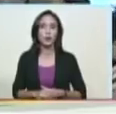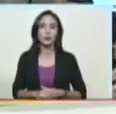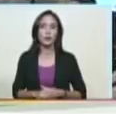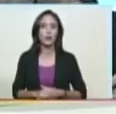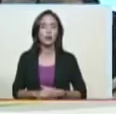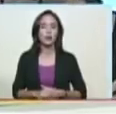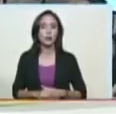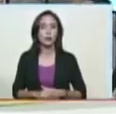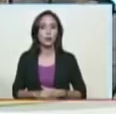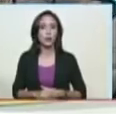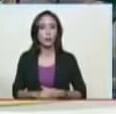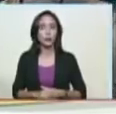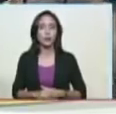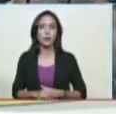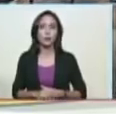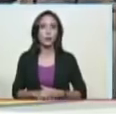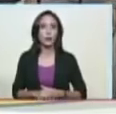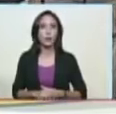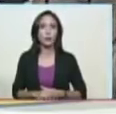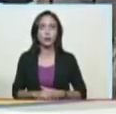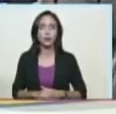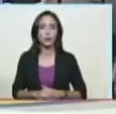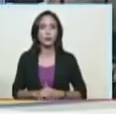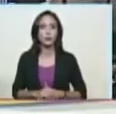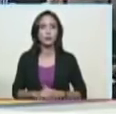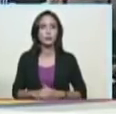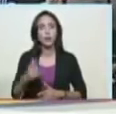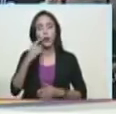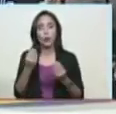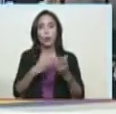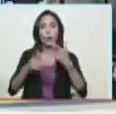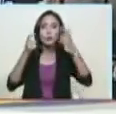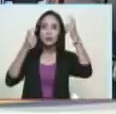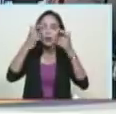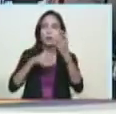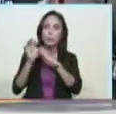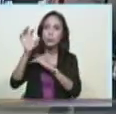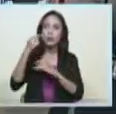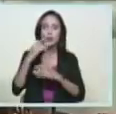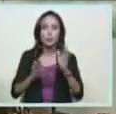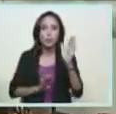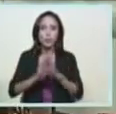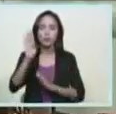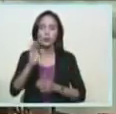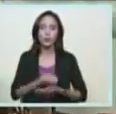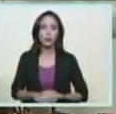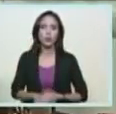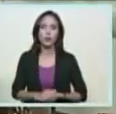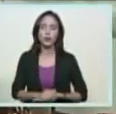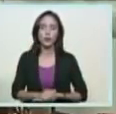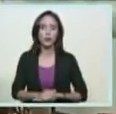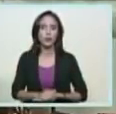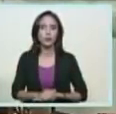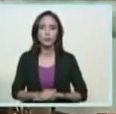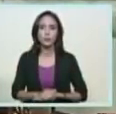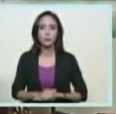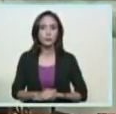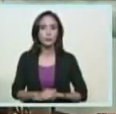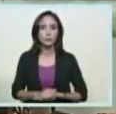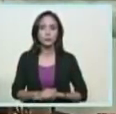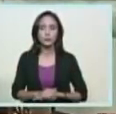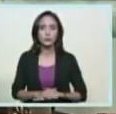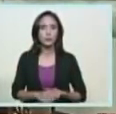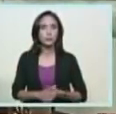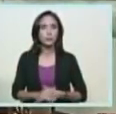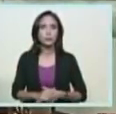fracaso fracaso fracaso le dijo el comandante chávez al entonces presidente de pedevesa cuando se dio